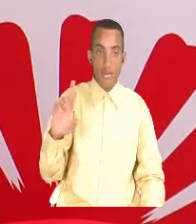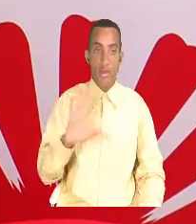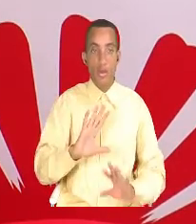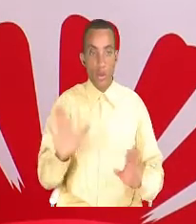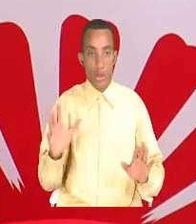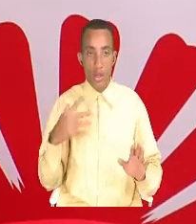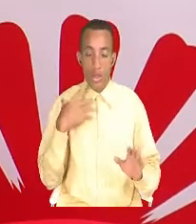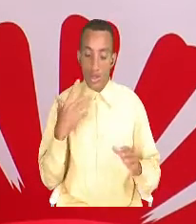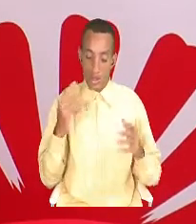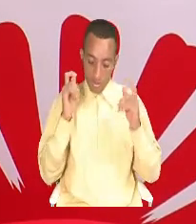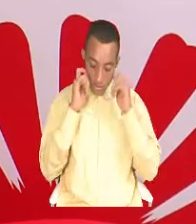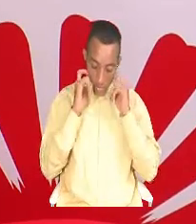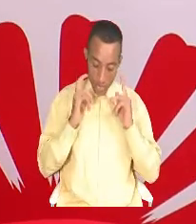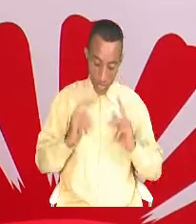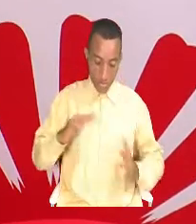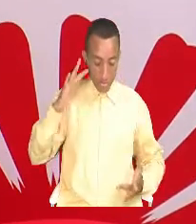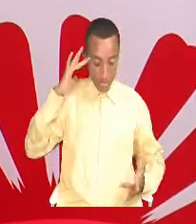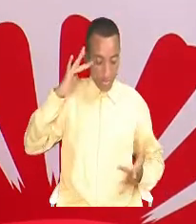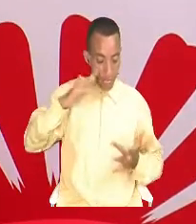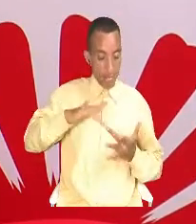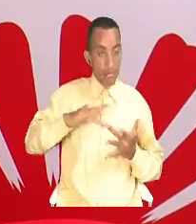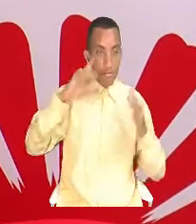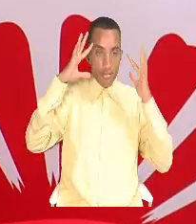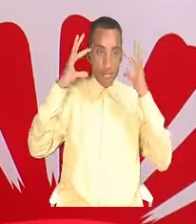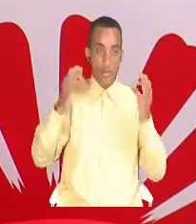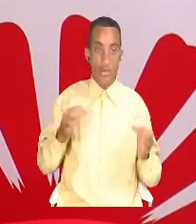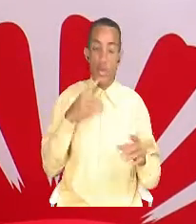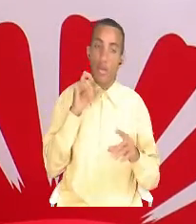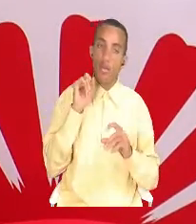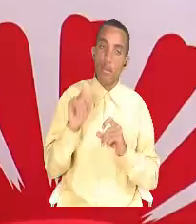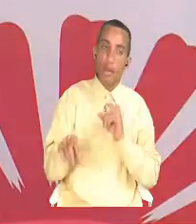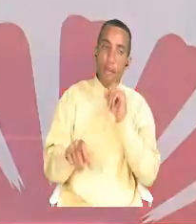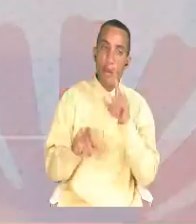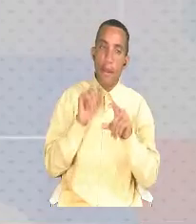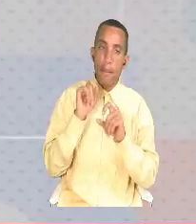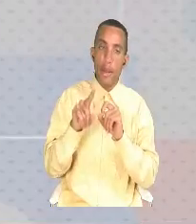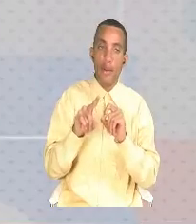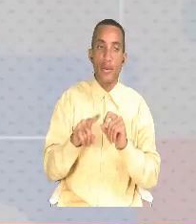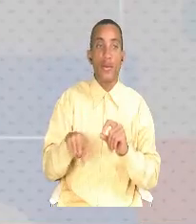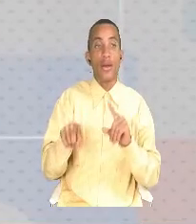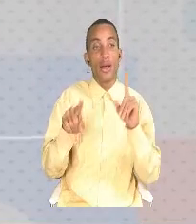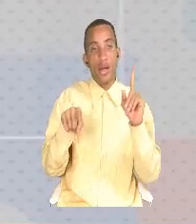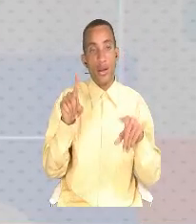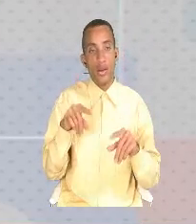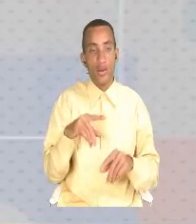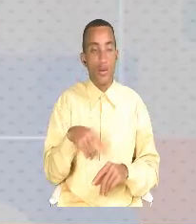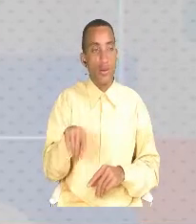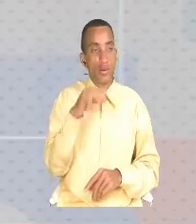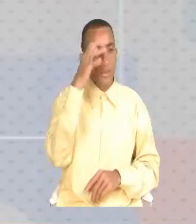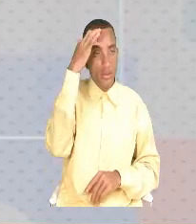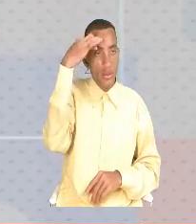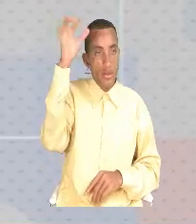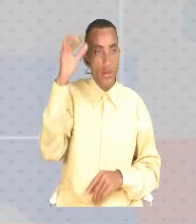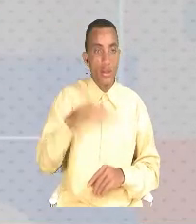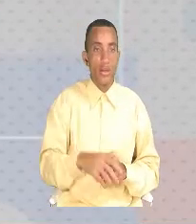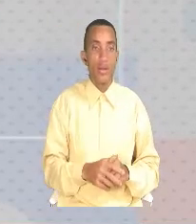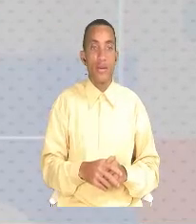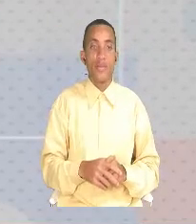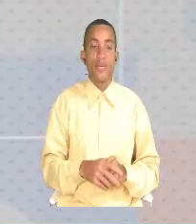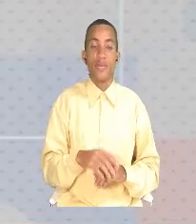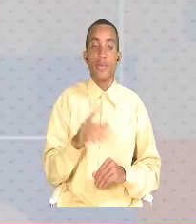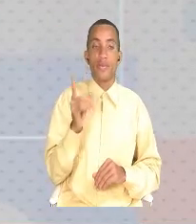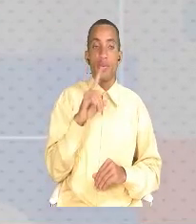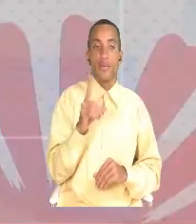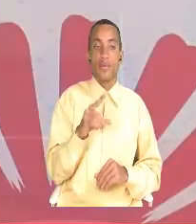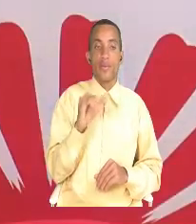vincule cuerpo y mente. Llegó el momento de las preguntas de nuestros televidentes para nuestras profesionales. Con nosotros Cintia Mora